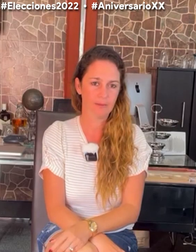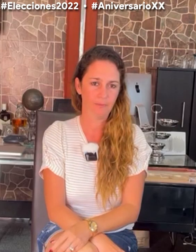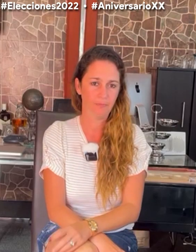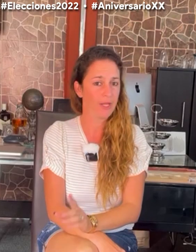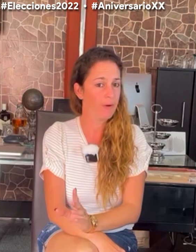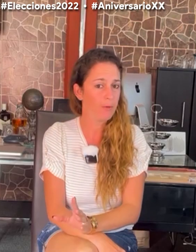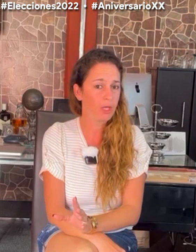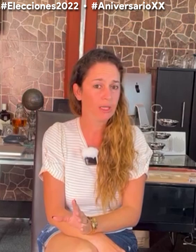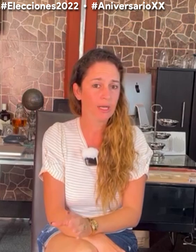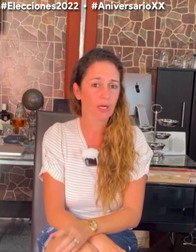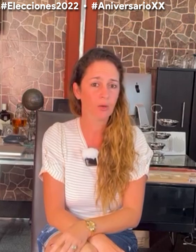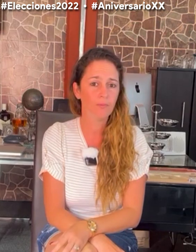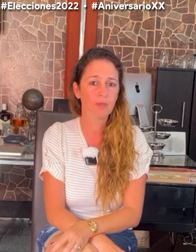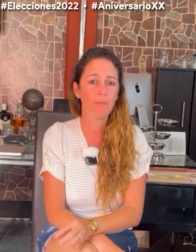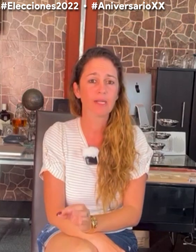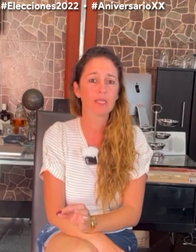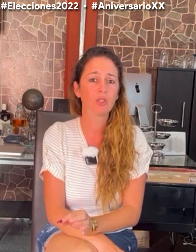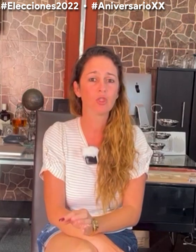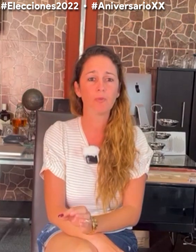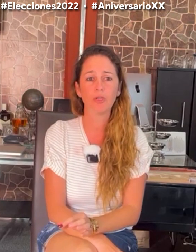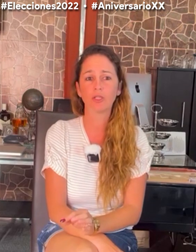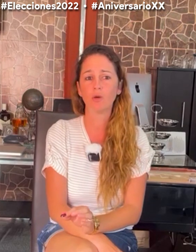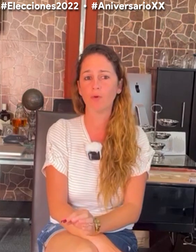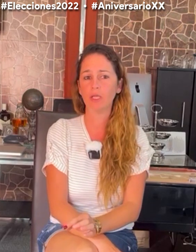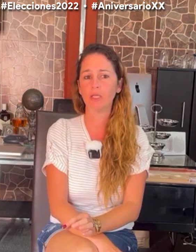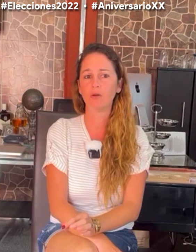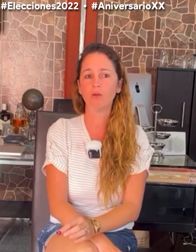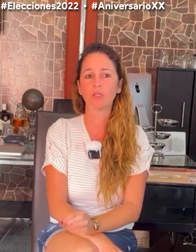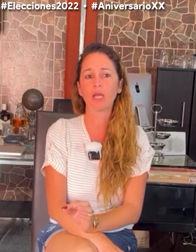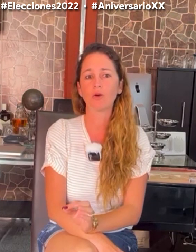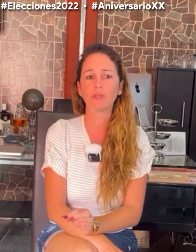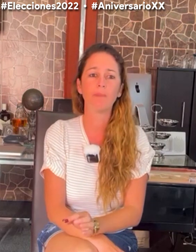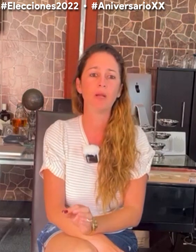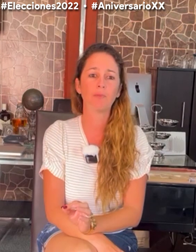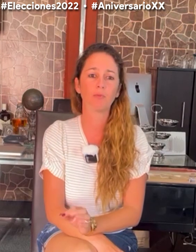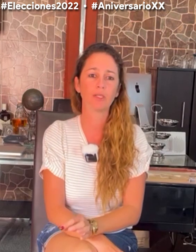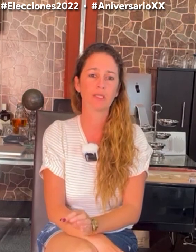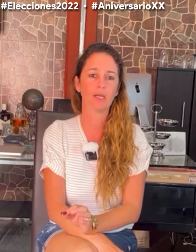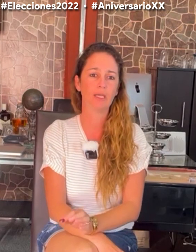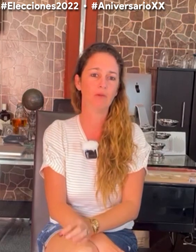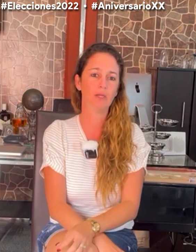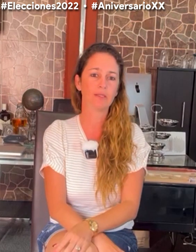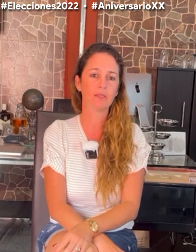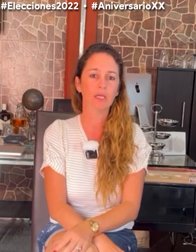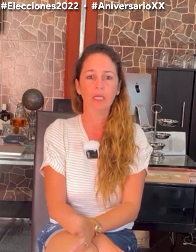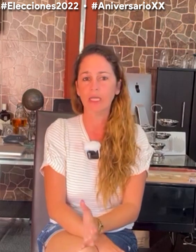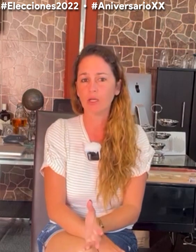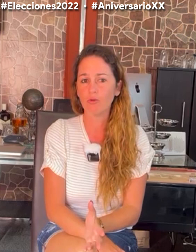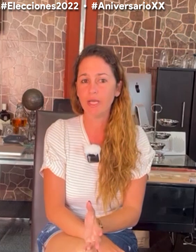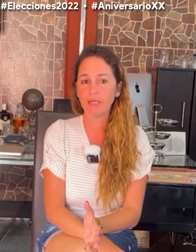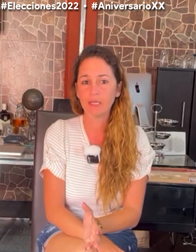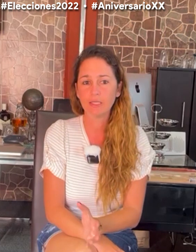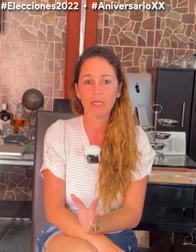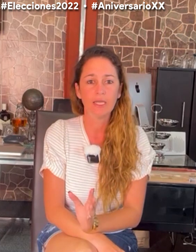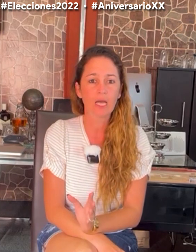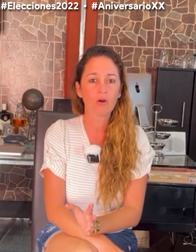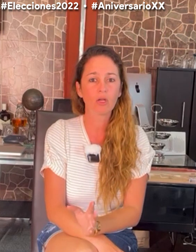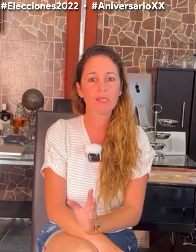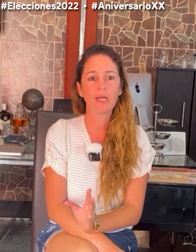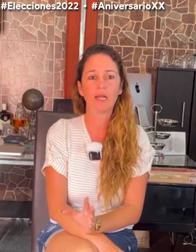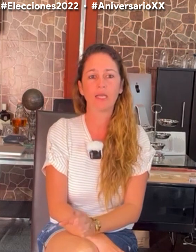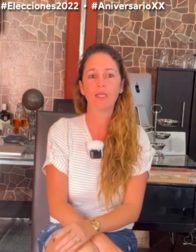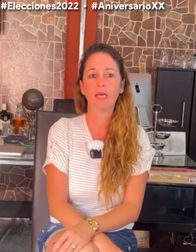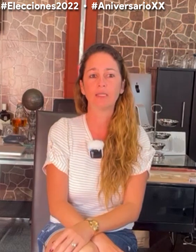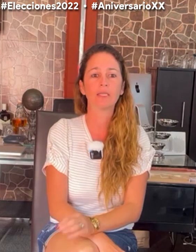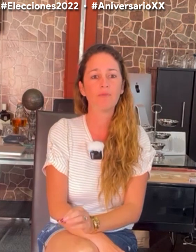fernández de vapor quintana roo presentó su proyecto político que contempla propuestas tangibles incluyentes y